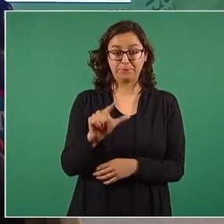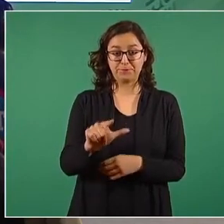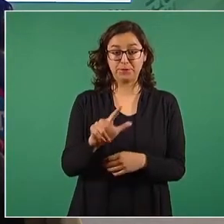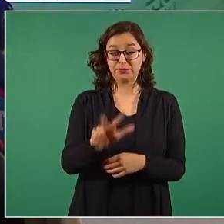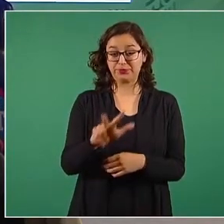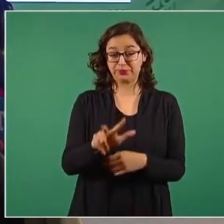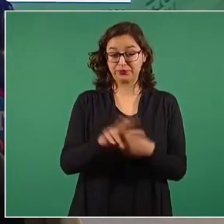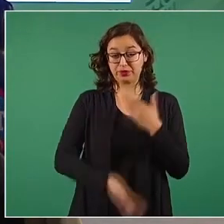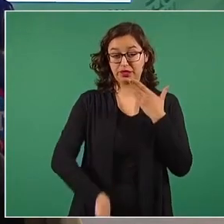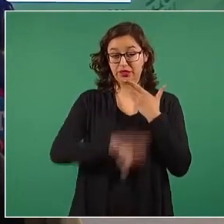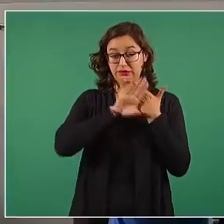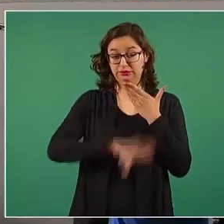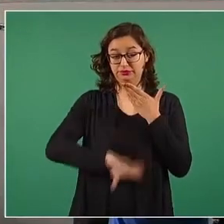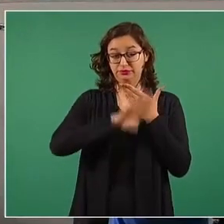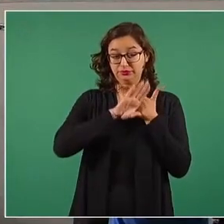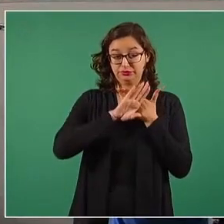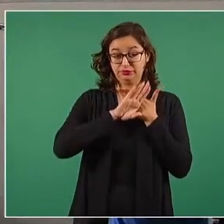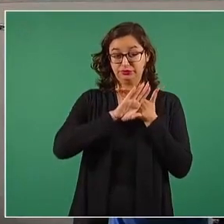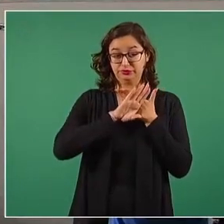18-7. ¿Eh?